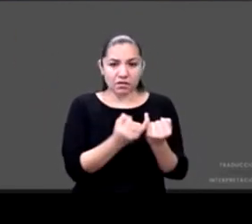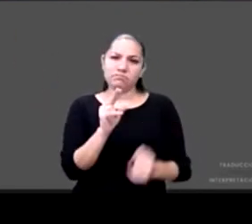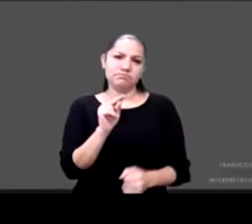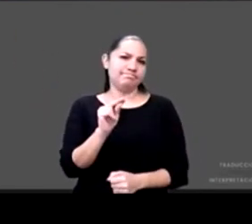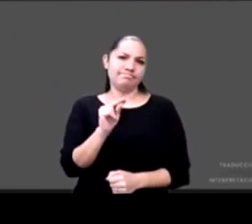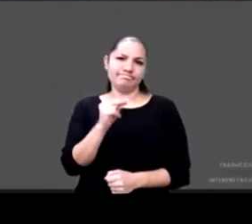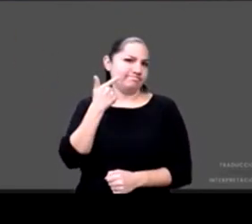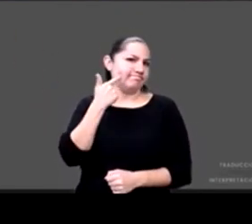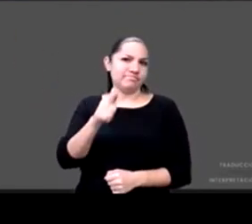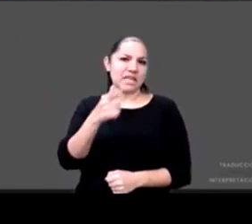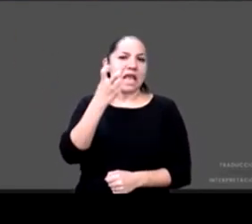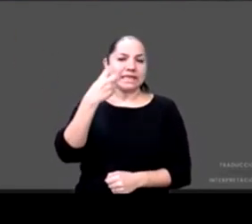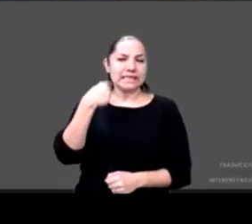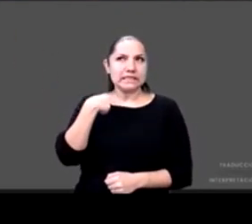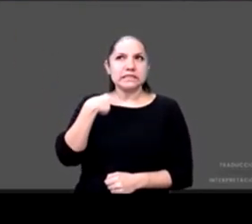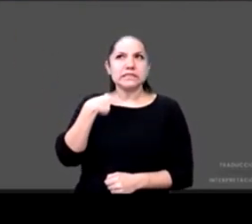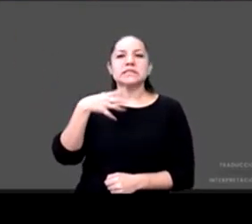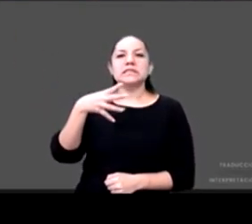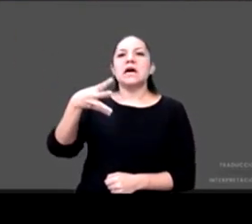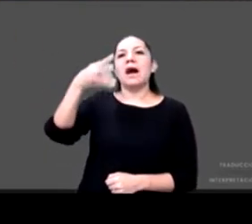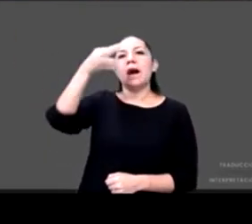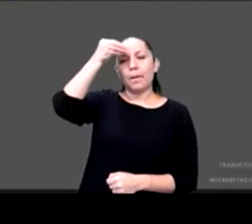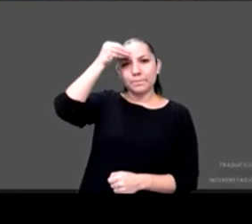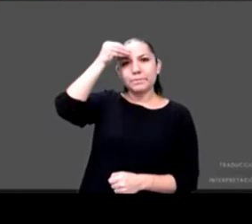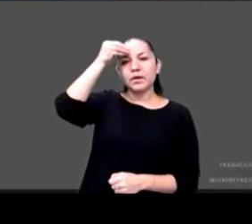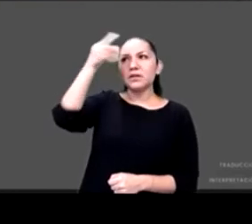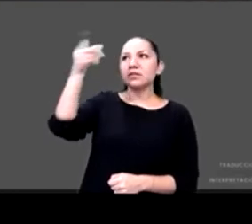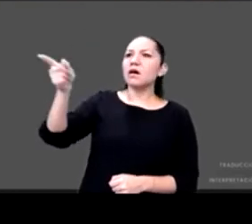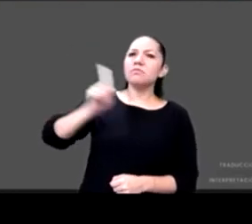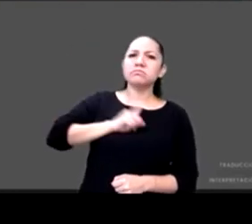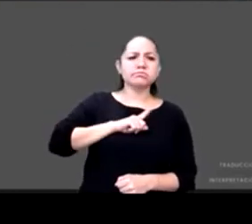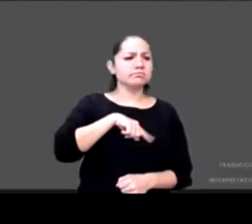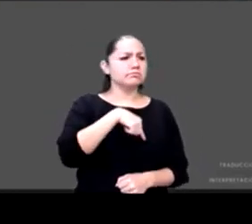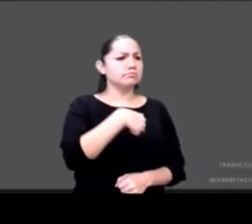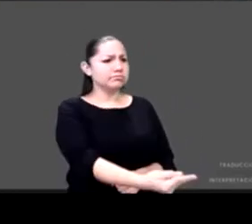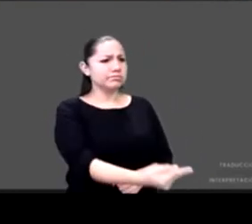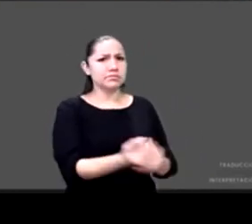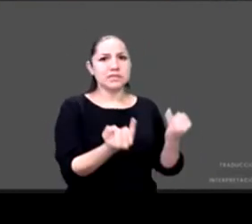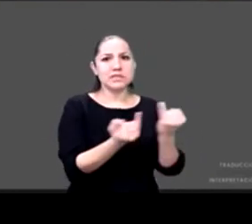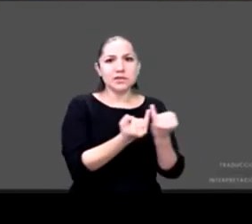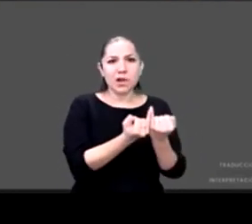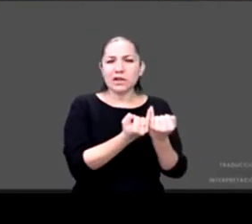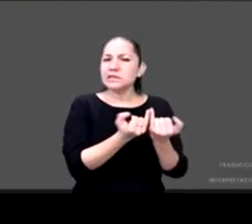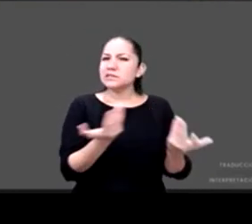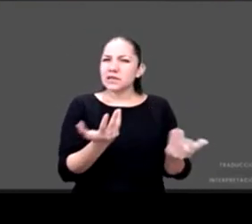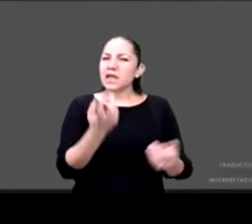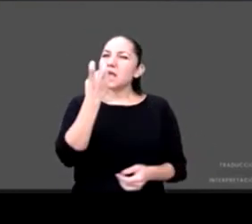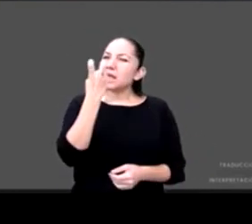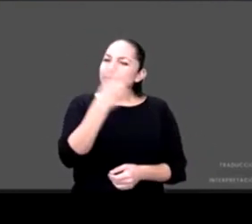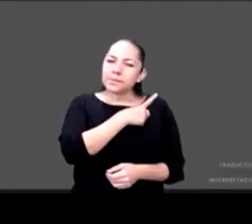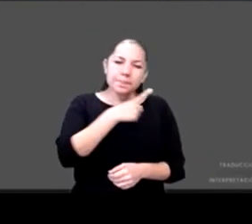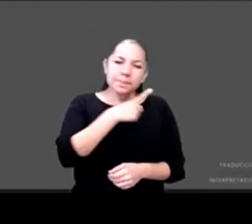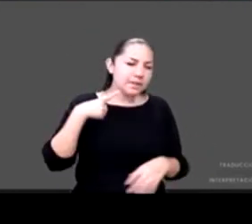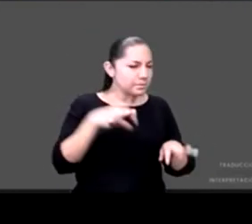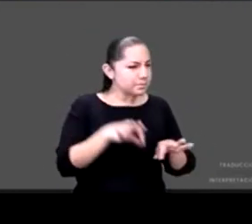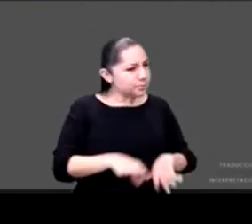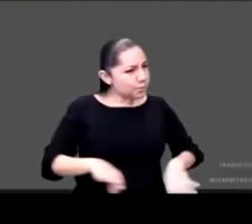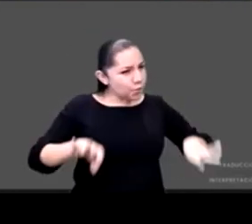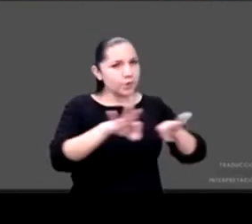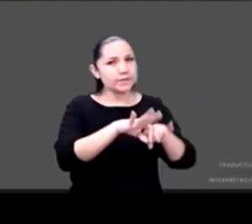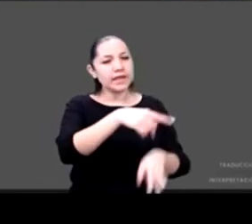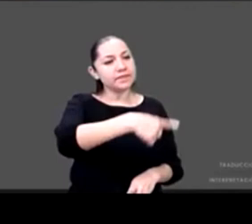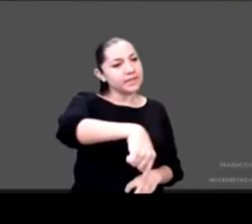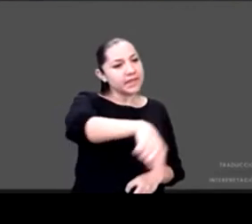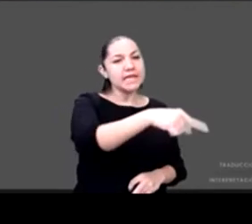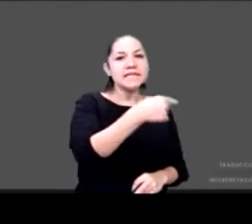replicación que se pasa con los niños, con los jóvenes, con los adolescentes, tenemos que tener mucho cuidado como adultos